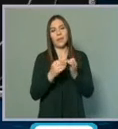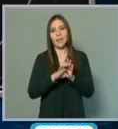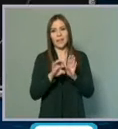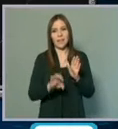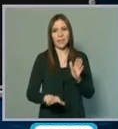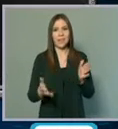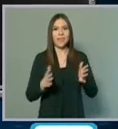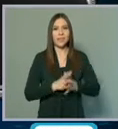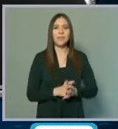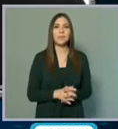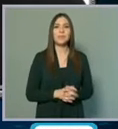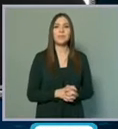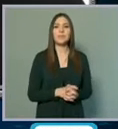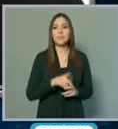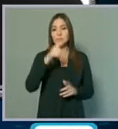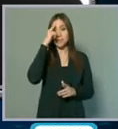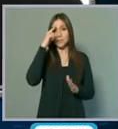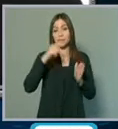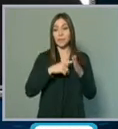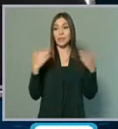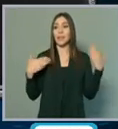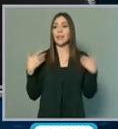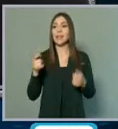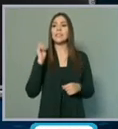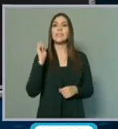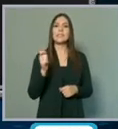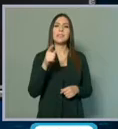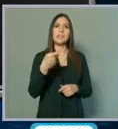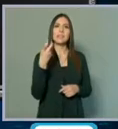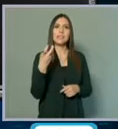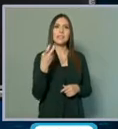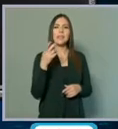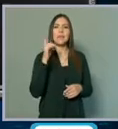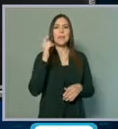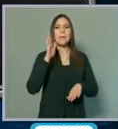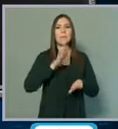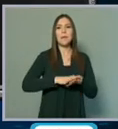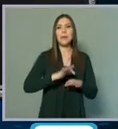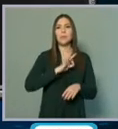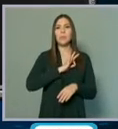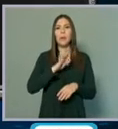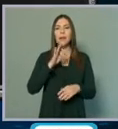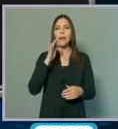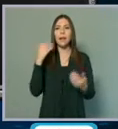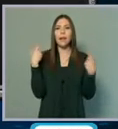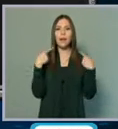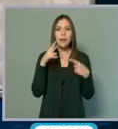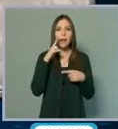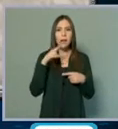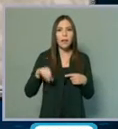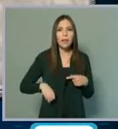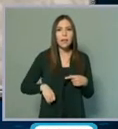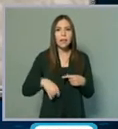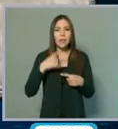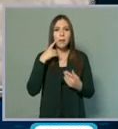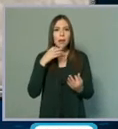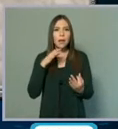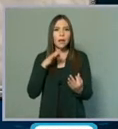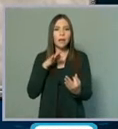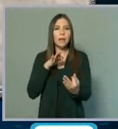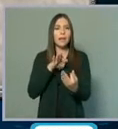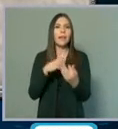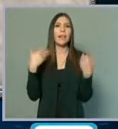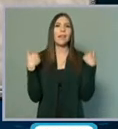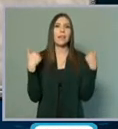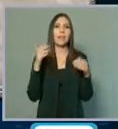pero bueno, lo que me parece muy divertido es que justo tiene, o sea, es una forma bastante más lúdica de aproximarse. El arte contemporáneo está transformando también